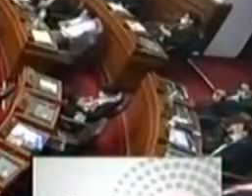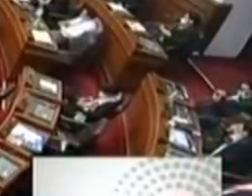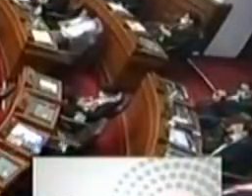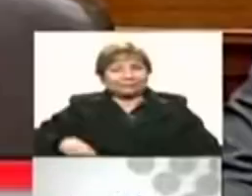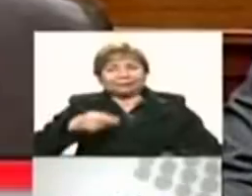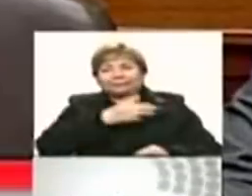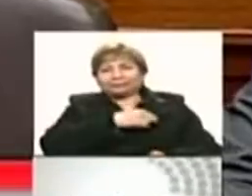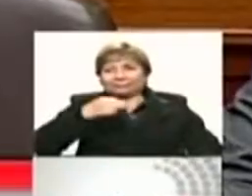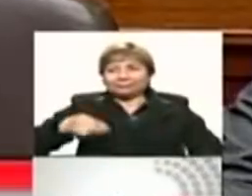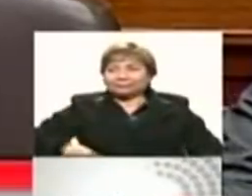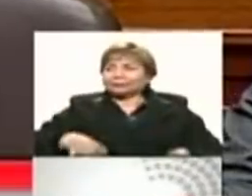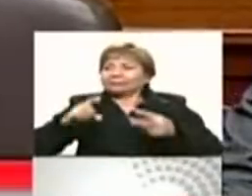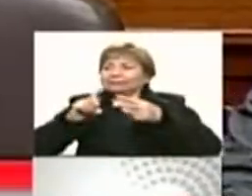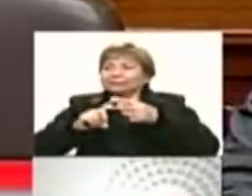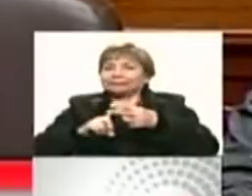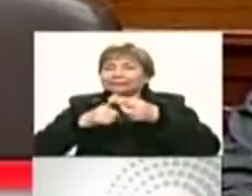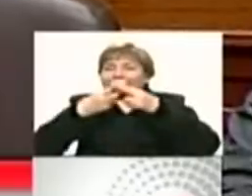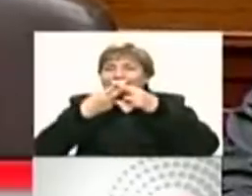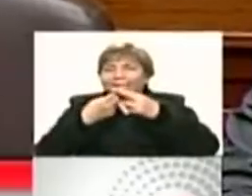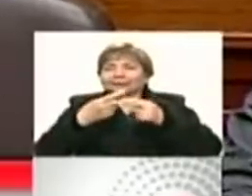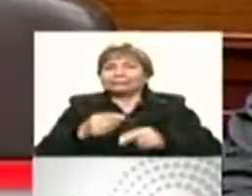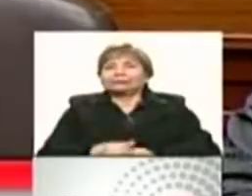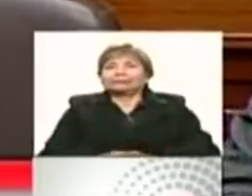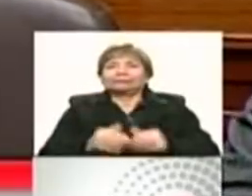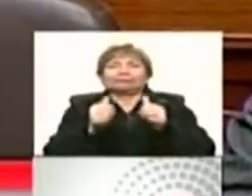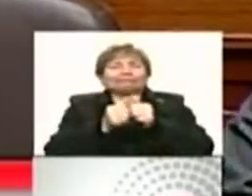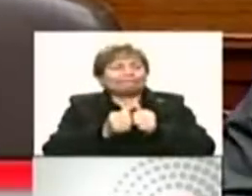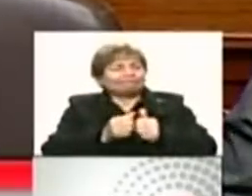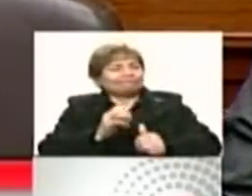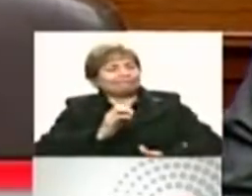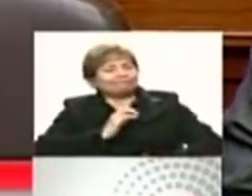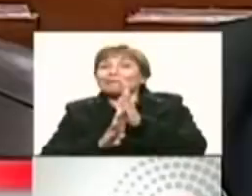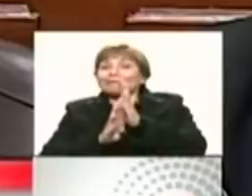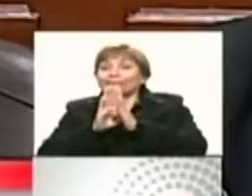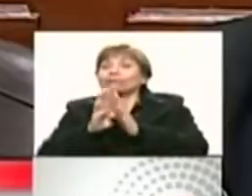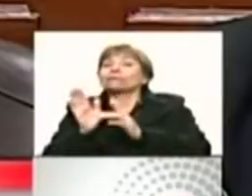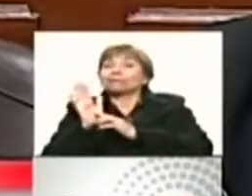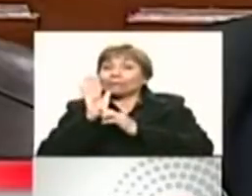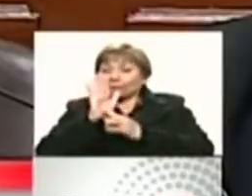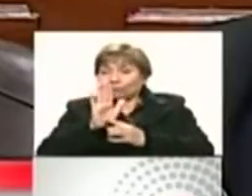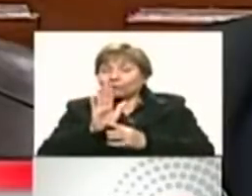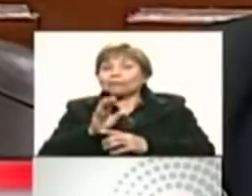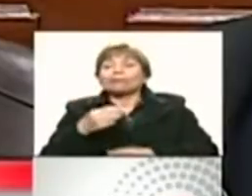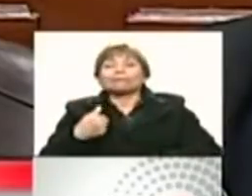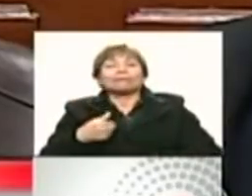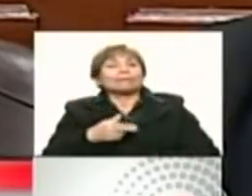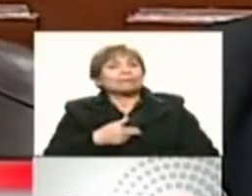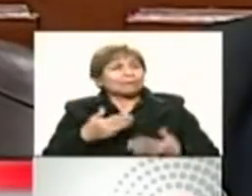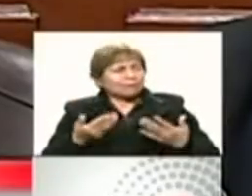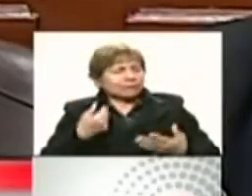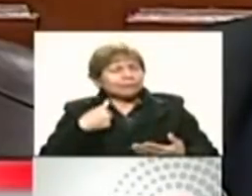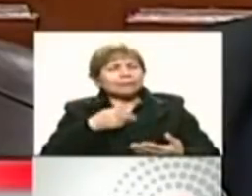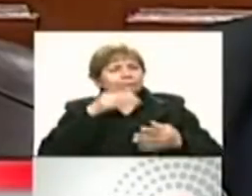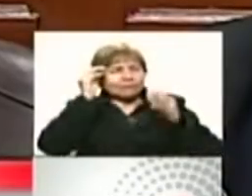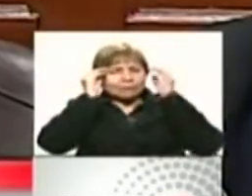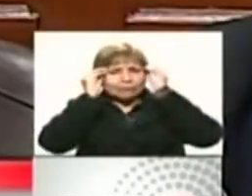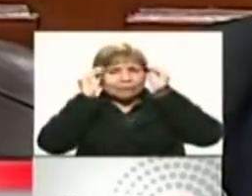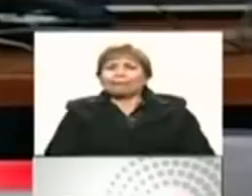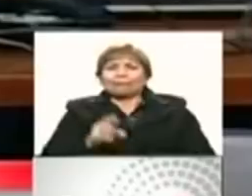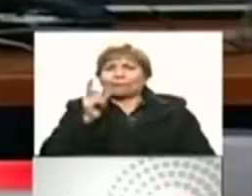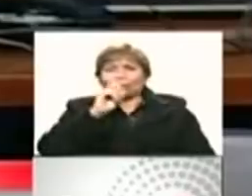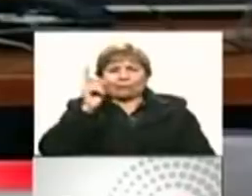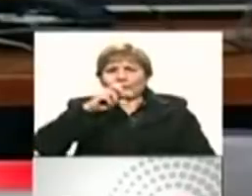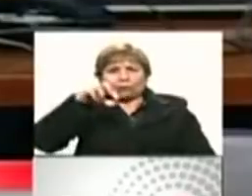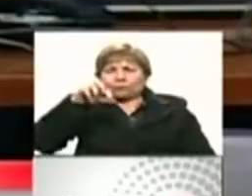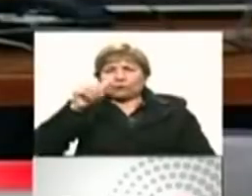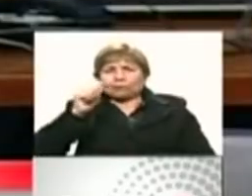conocimiento riguroso del reglamento, pero sobre todo en la práctica que durante años y décadas lo ha llevado a estar presente en medio